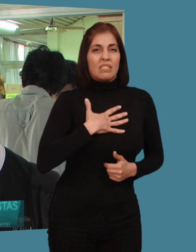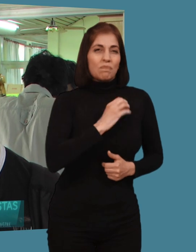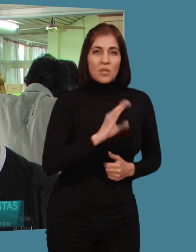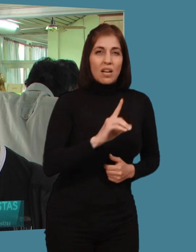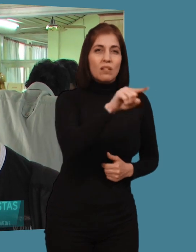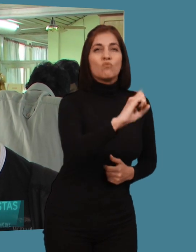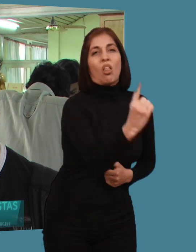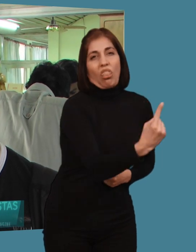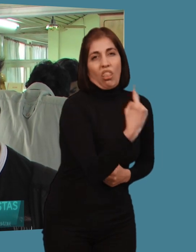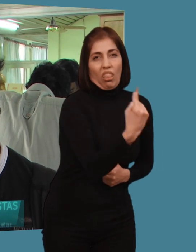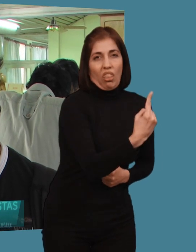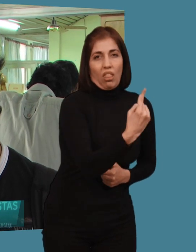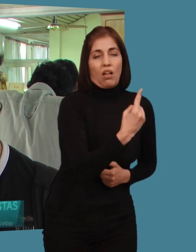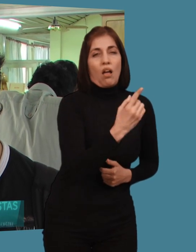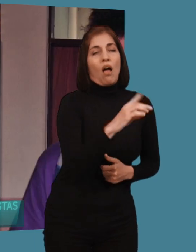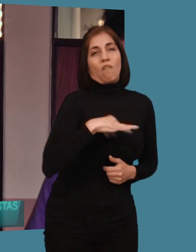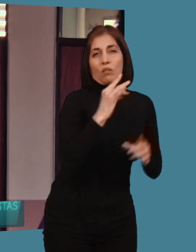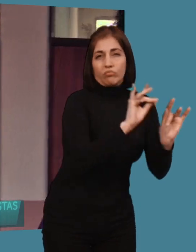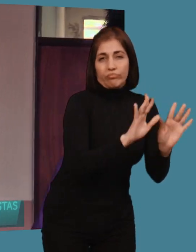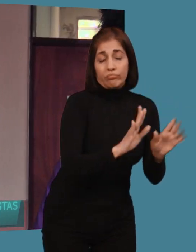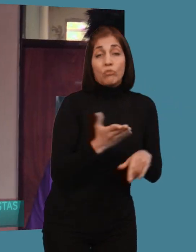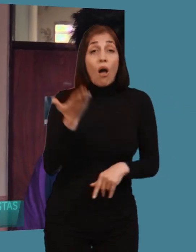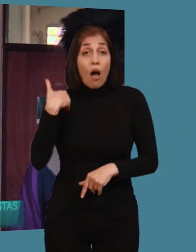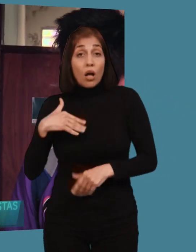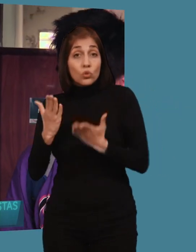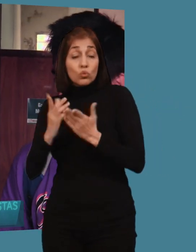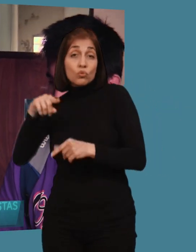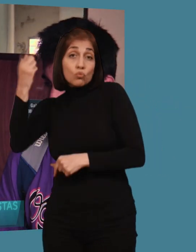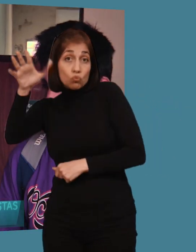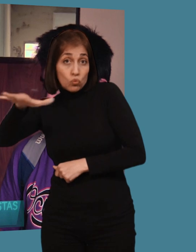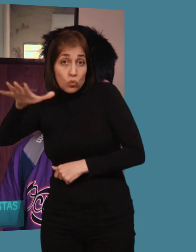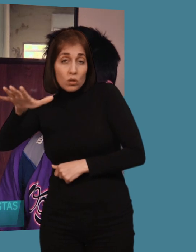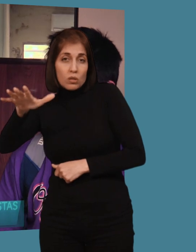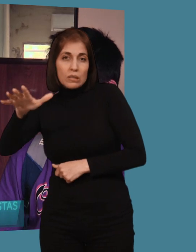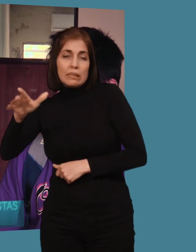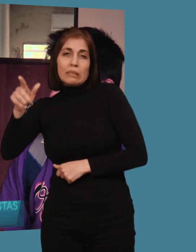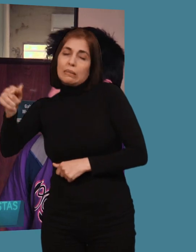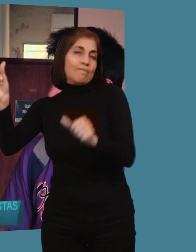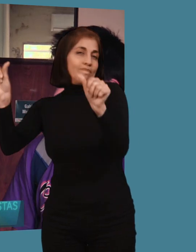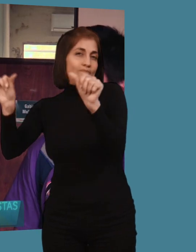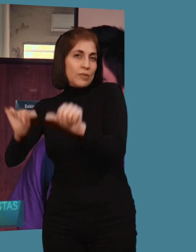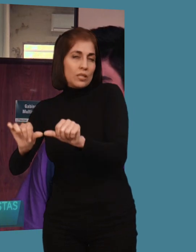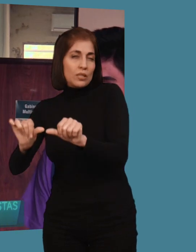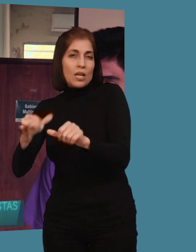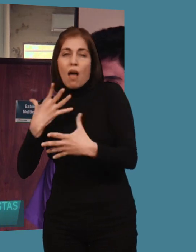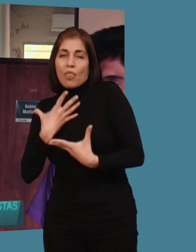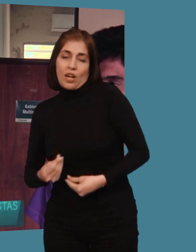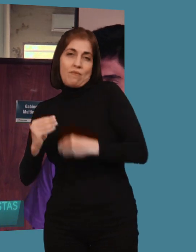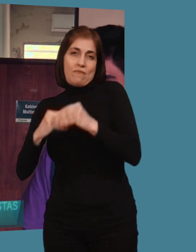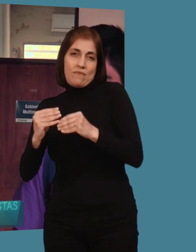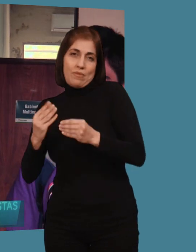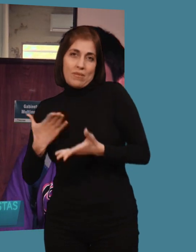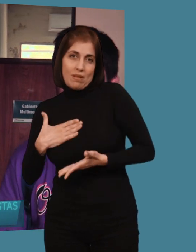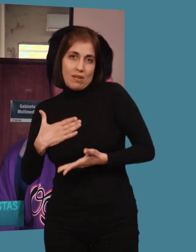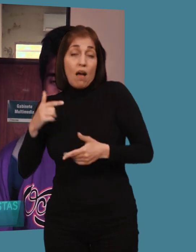porque fui solo y se me complicó mucho. Sí, ya había estudiado afuera y no me fue muy bien, pues extrañaba a la familia un poco,